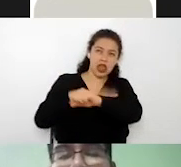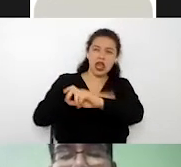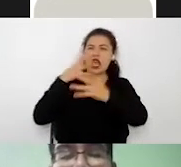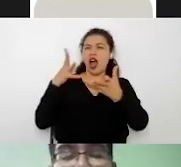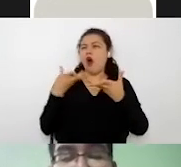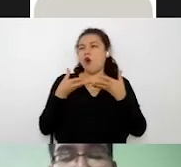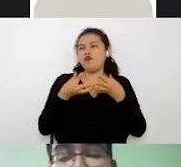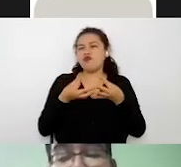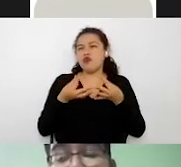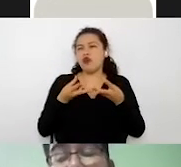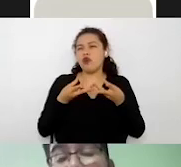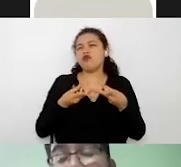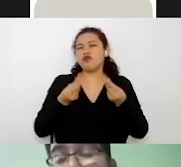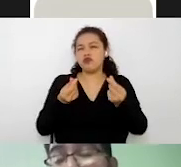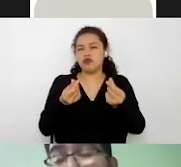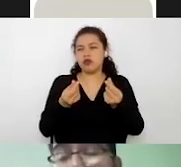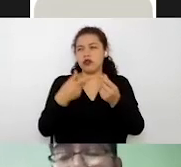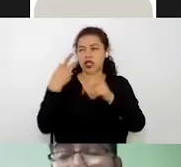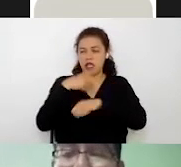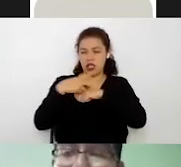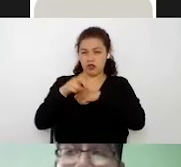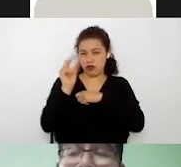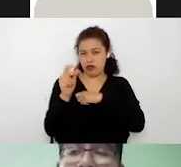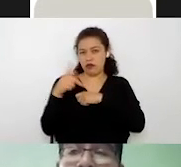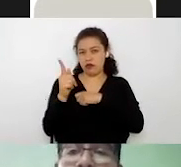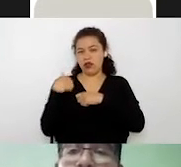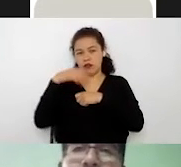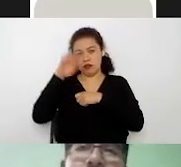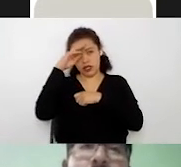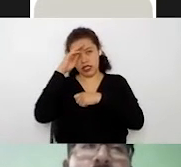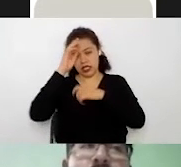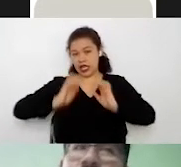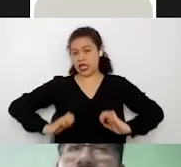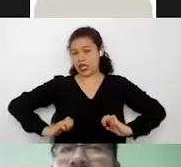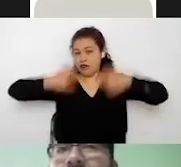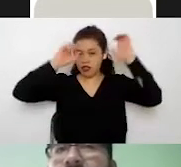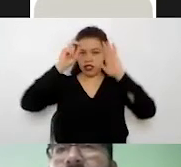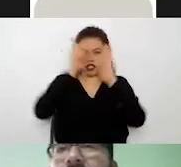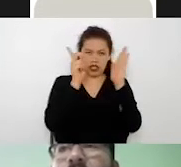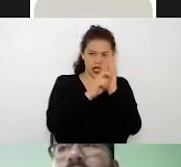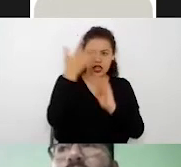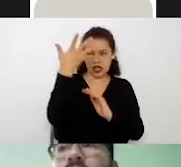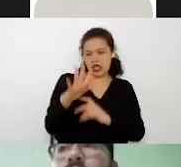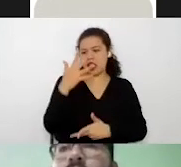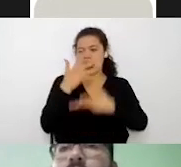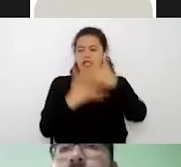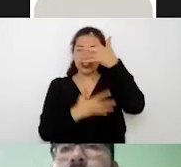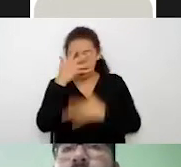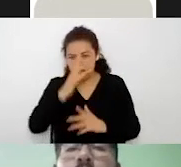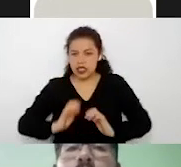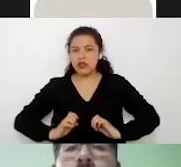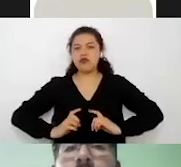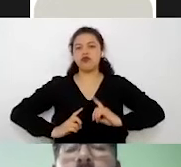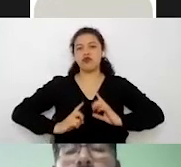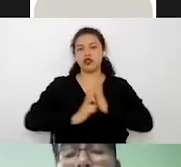no sufriría ningún daño. Pero si nos ponemos a pensar, por ejemplo, en un edificio de departamentos de 10, 15 pisos que llegara